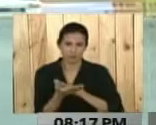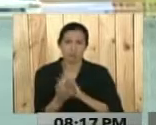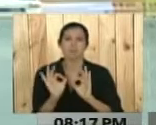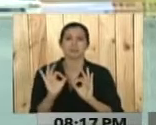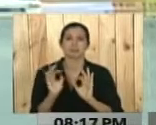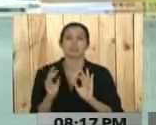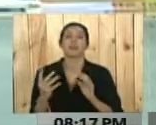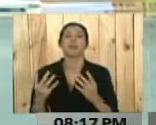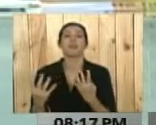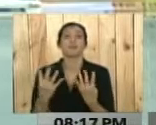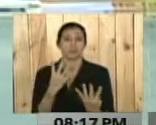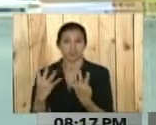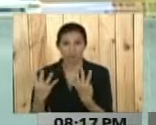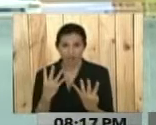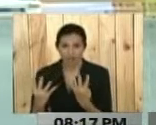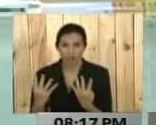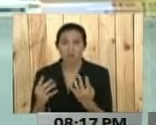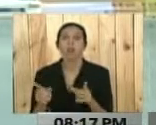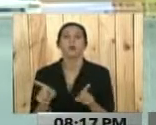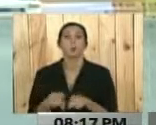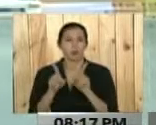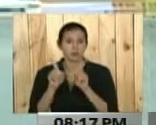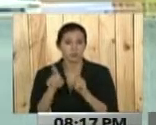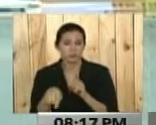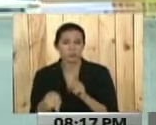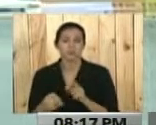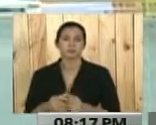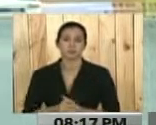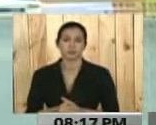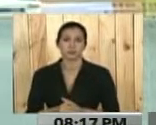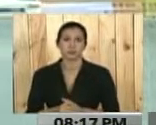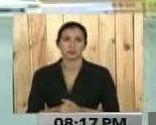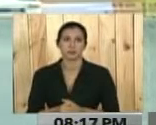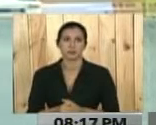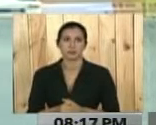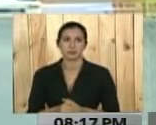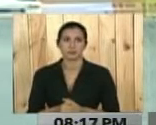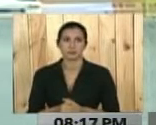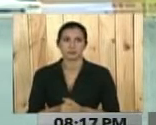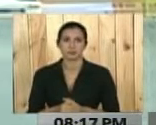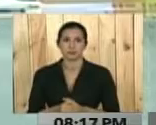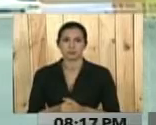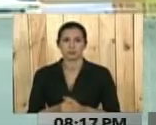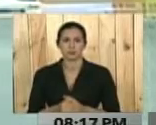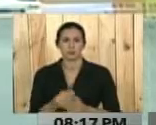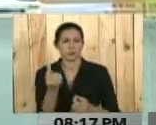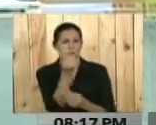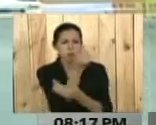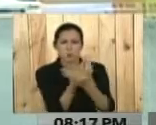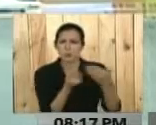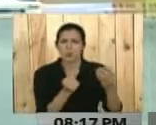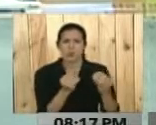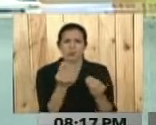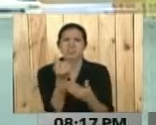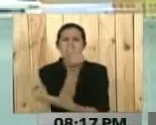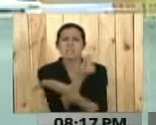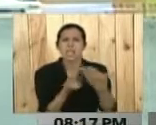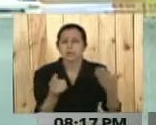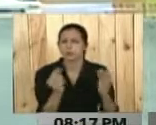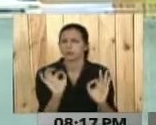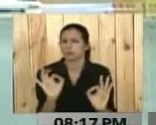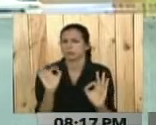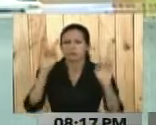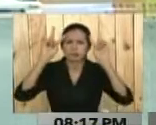festival como de la diagramación e impresión impecable de todos